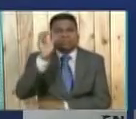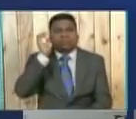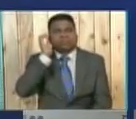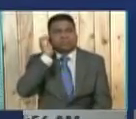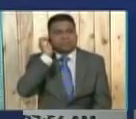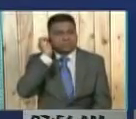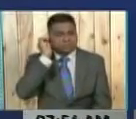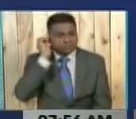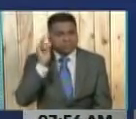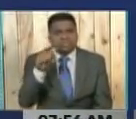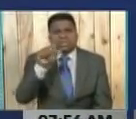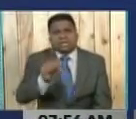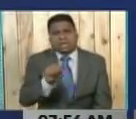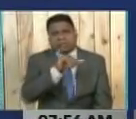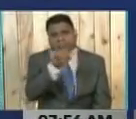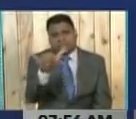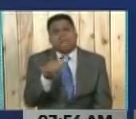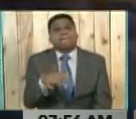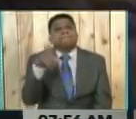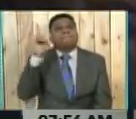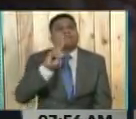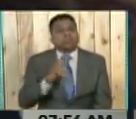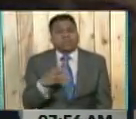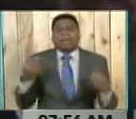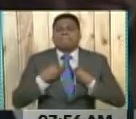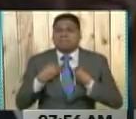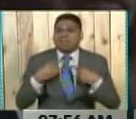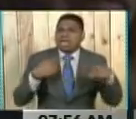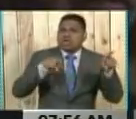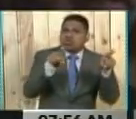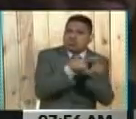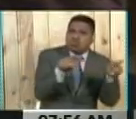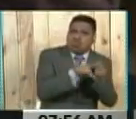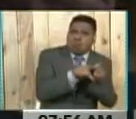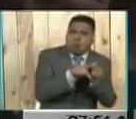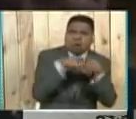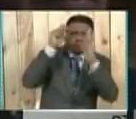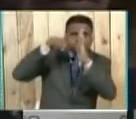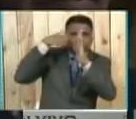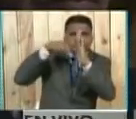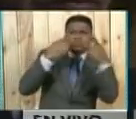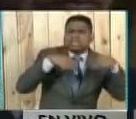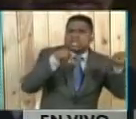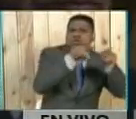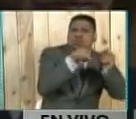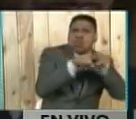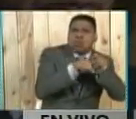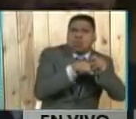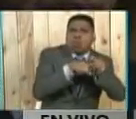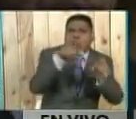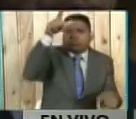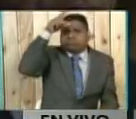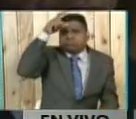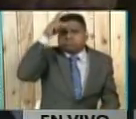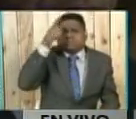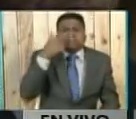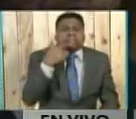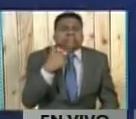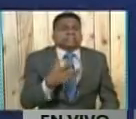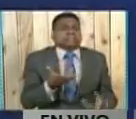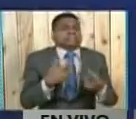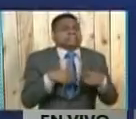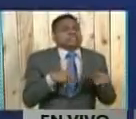Y bueno, Venezuela ha vivido imágenes como esas, producto de que tenemos la reserva petrolera certificada más grande